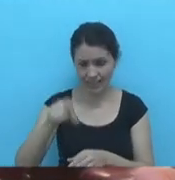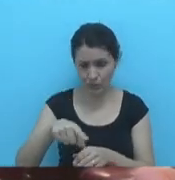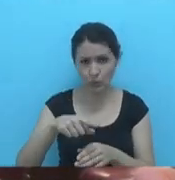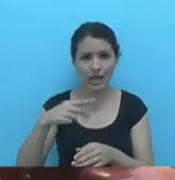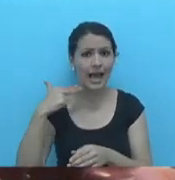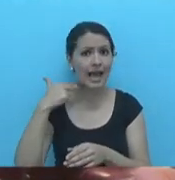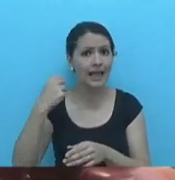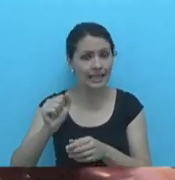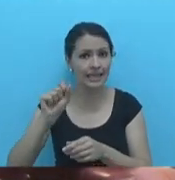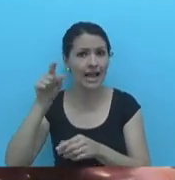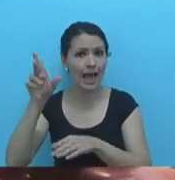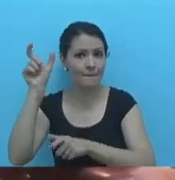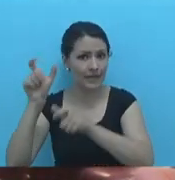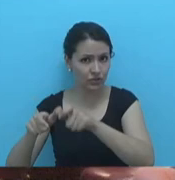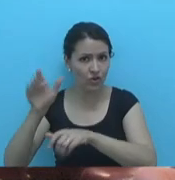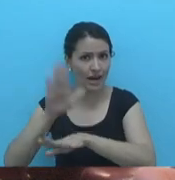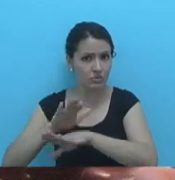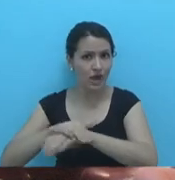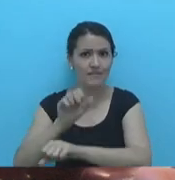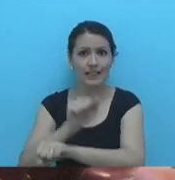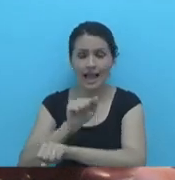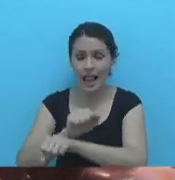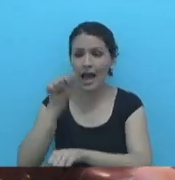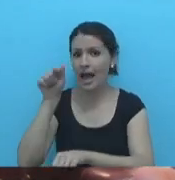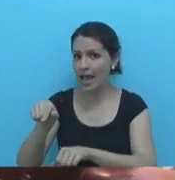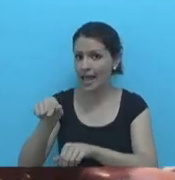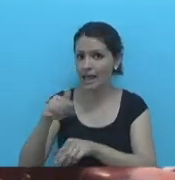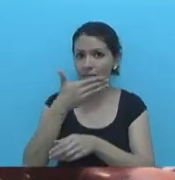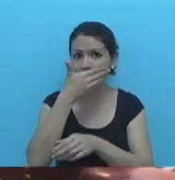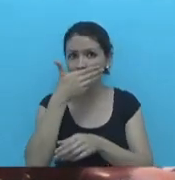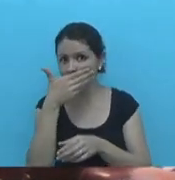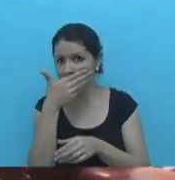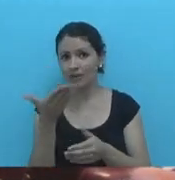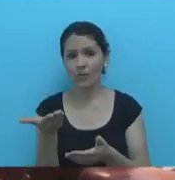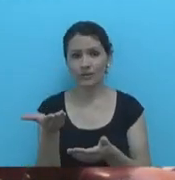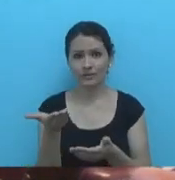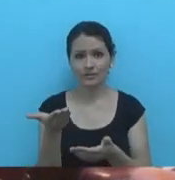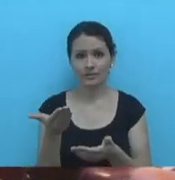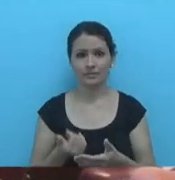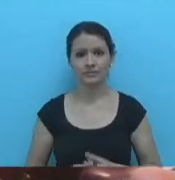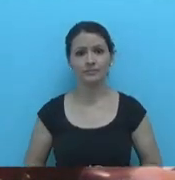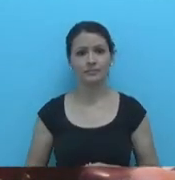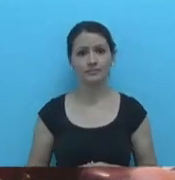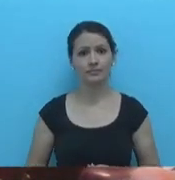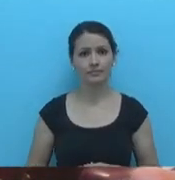único detenido como partícipe en la desaparición de Rosalía